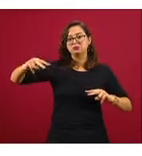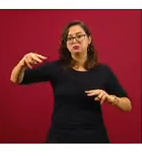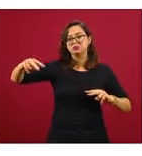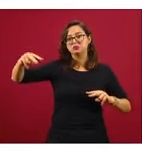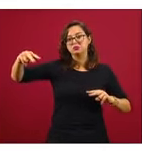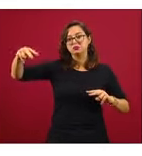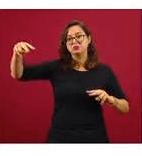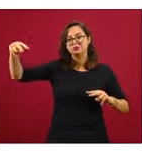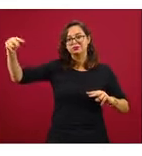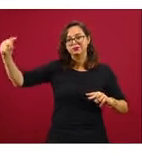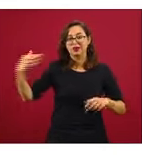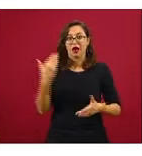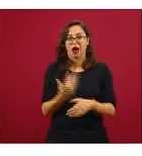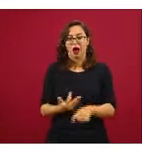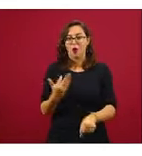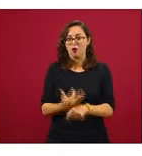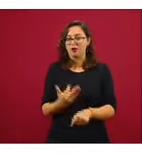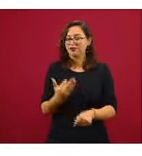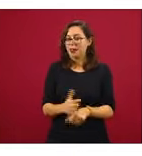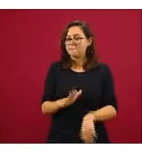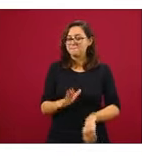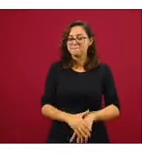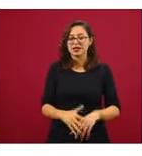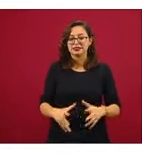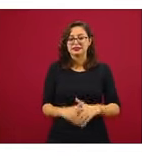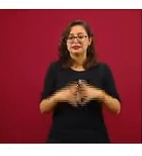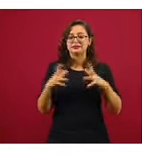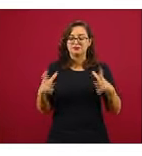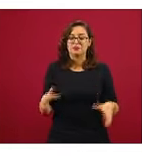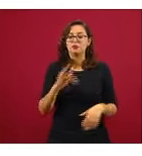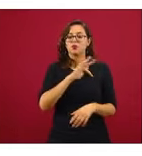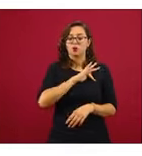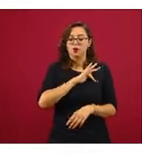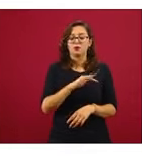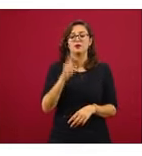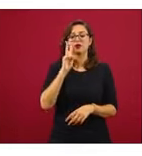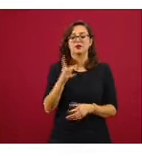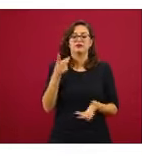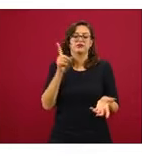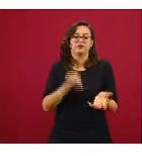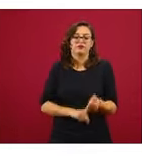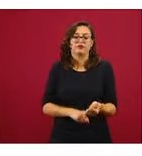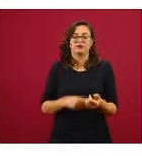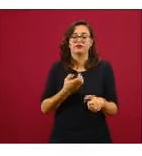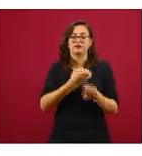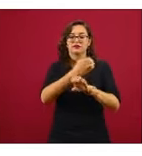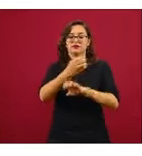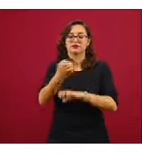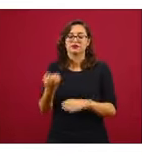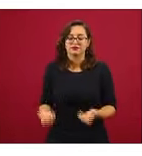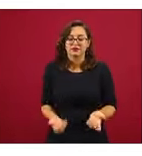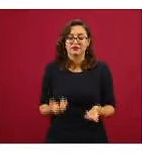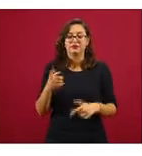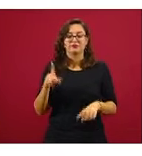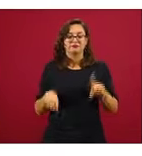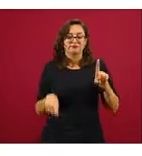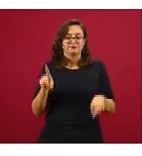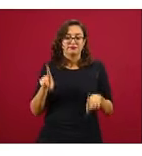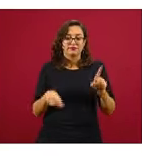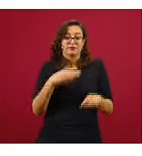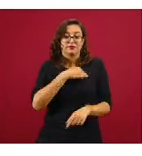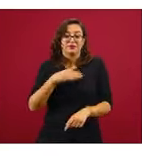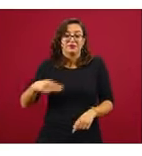el segundo. Y esto es también un poco de la sincronía que podemos ver al interior de las entidades federativas, en donde, dependiendo del